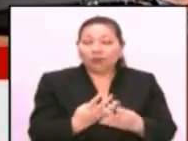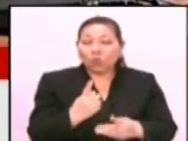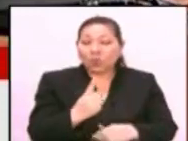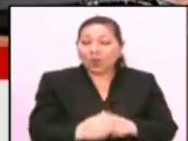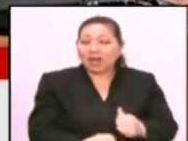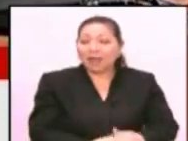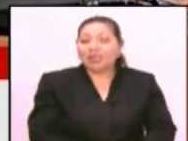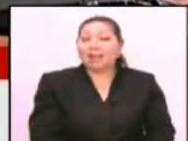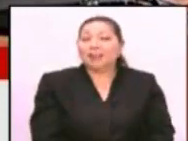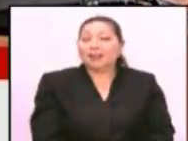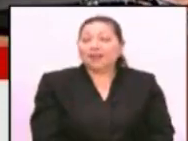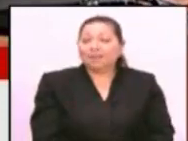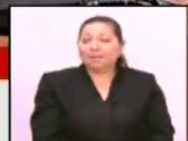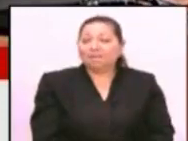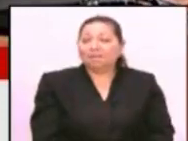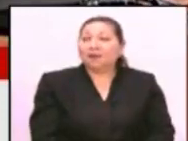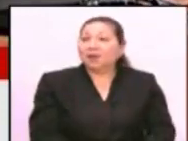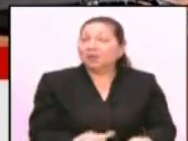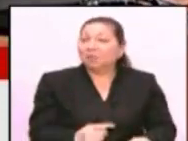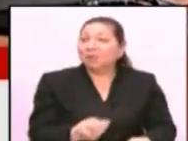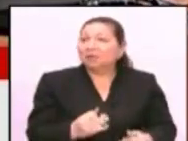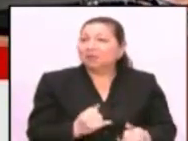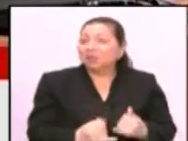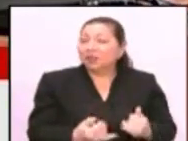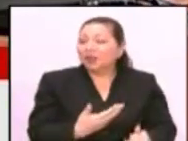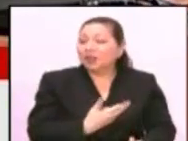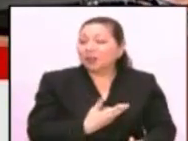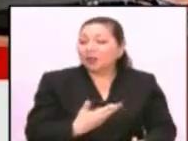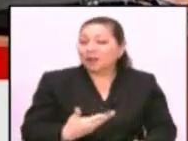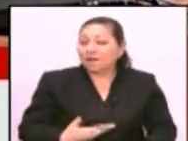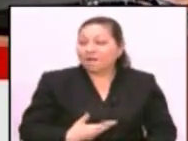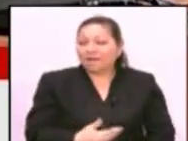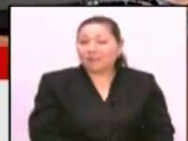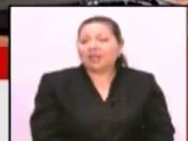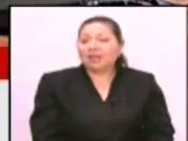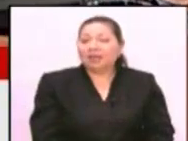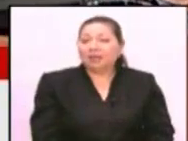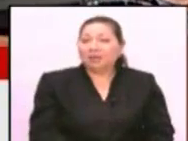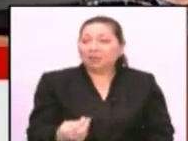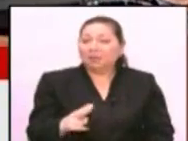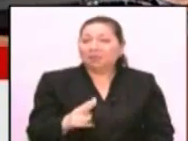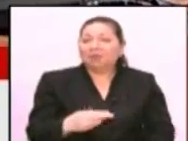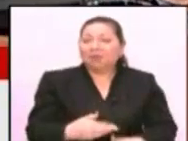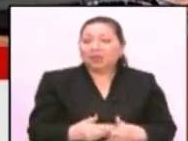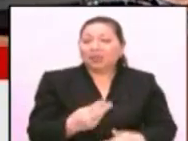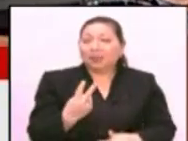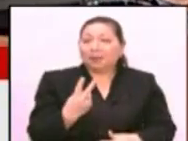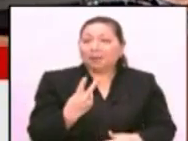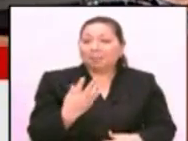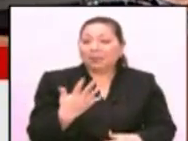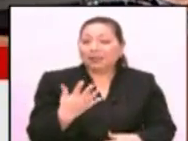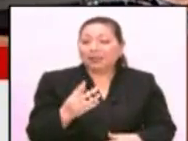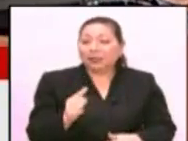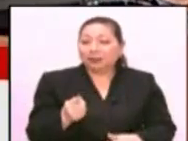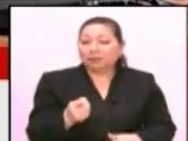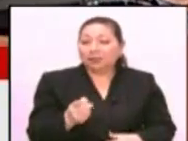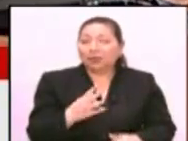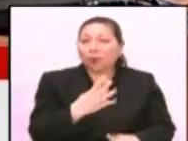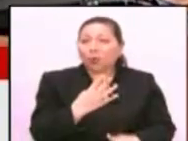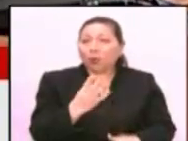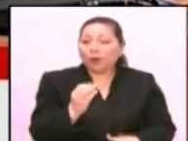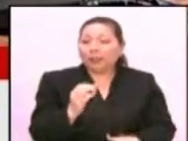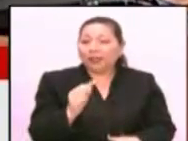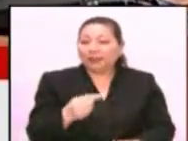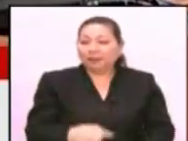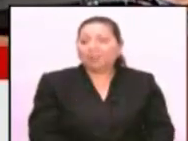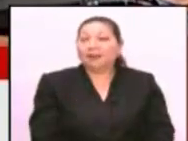año, que nos permita a finales de gobierno incrementar, pasar de 25.000 internos a